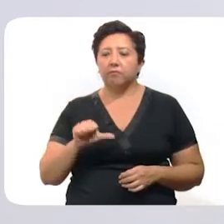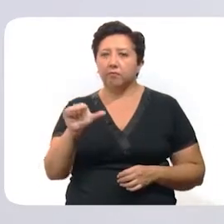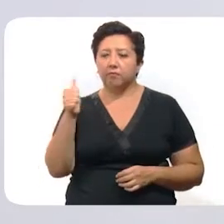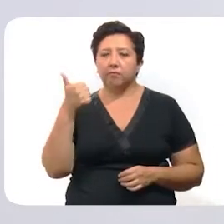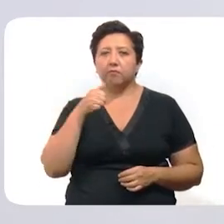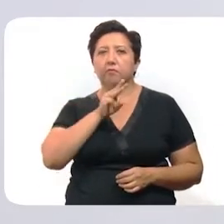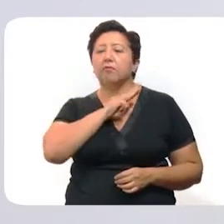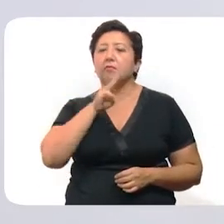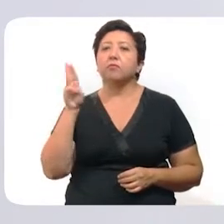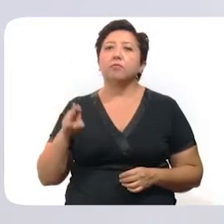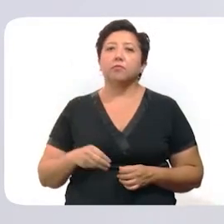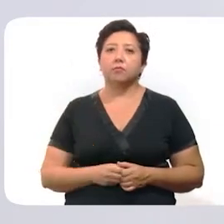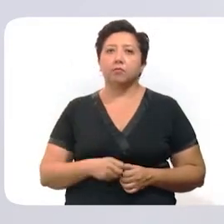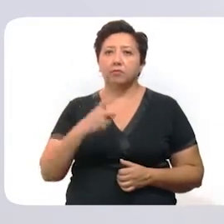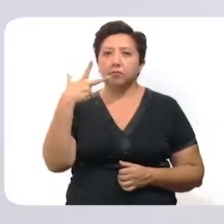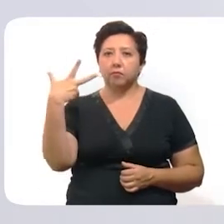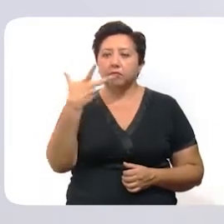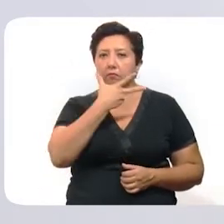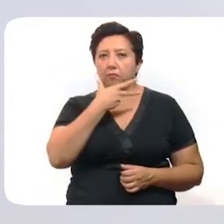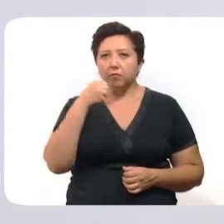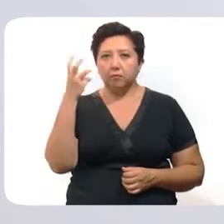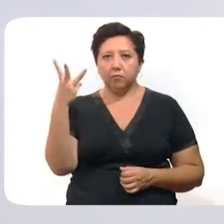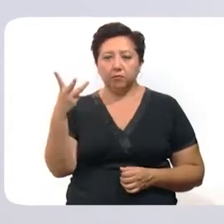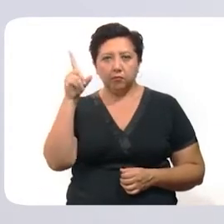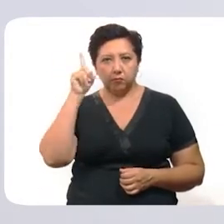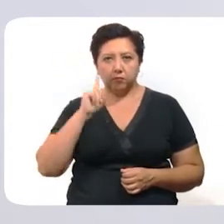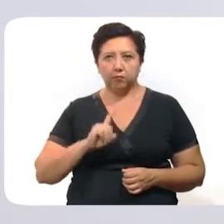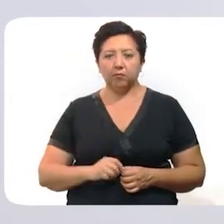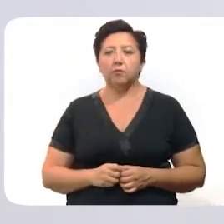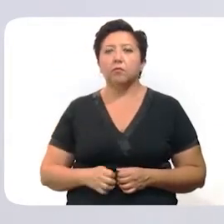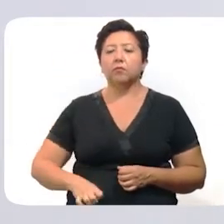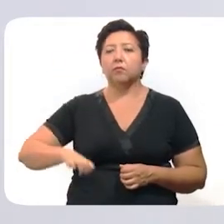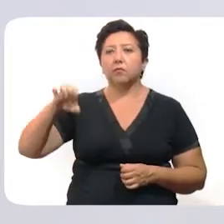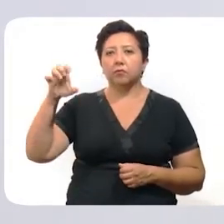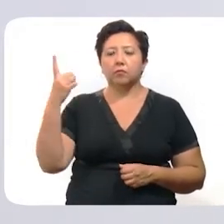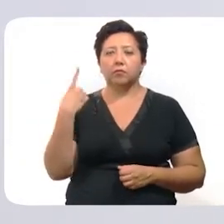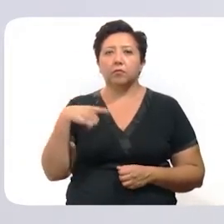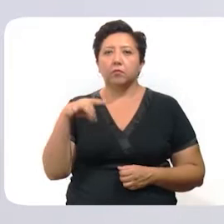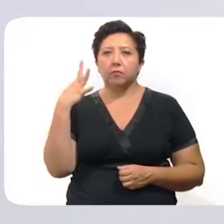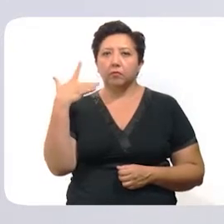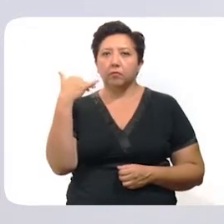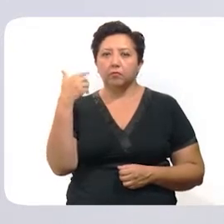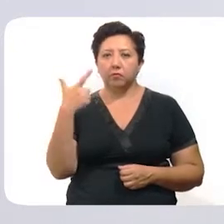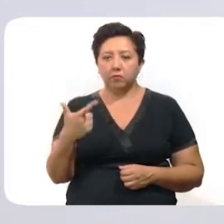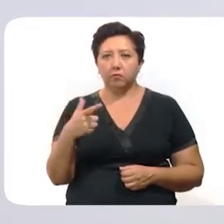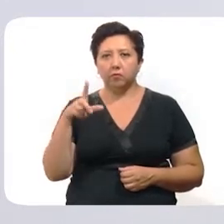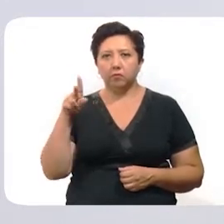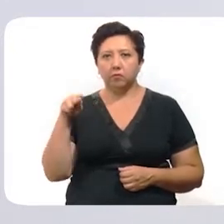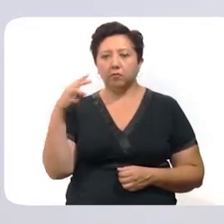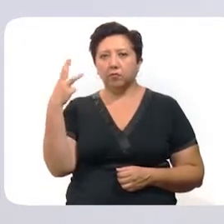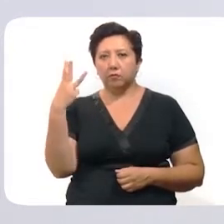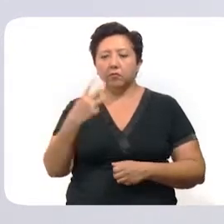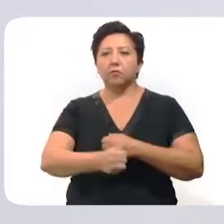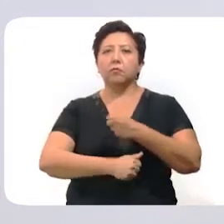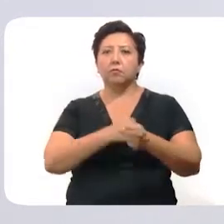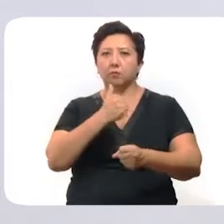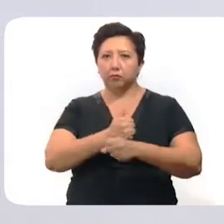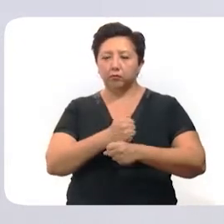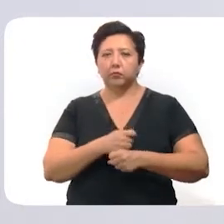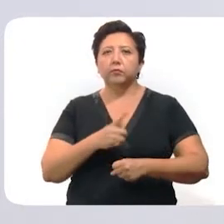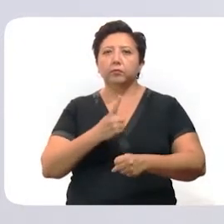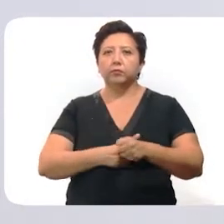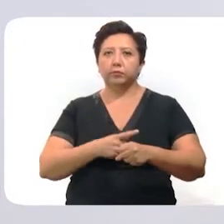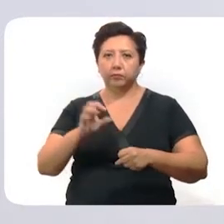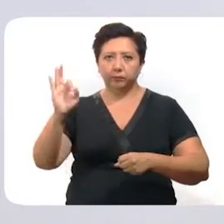11 fallecimientos. Son 8 hombres y 3 mujeres, de un rango de edad de 57 a 83 años.